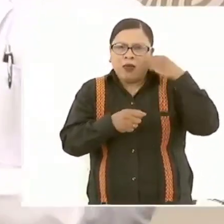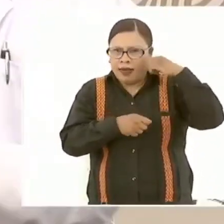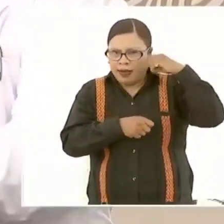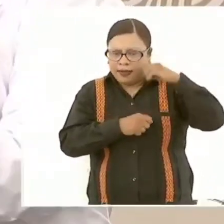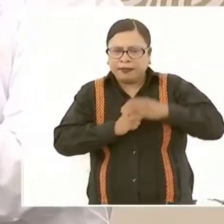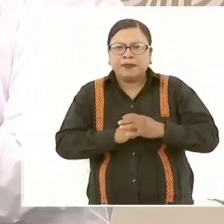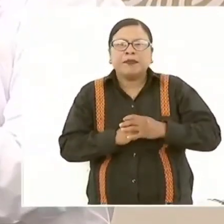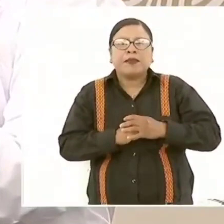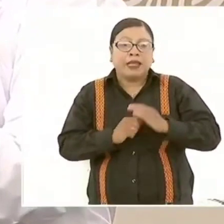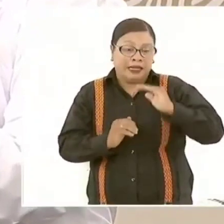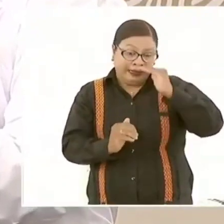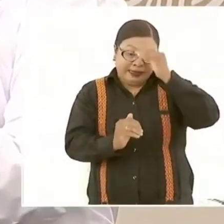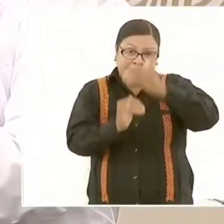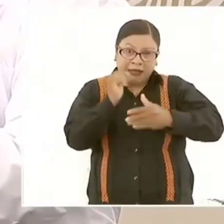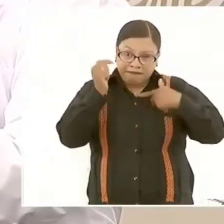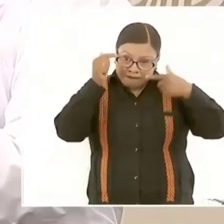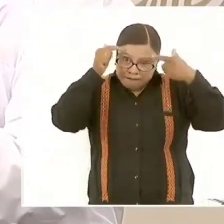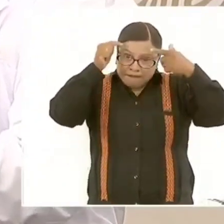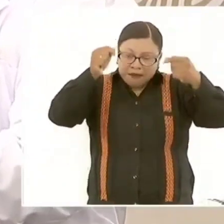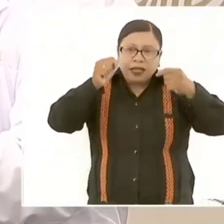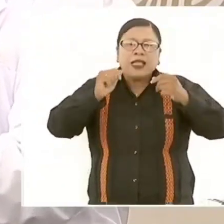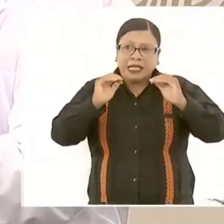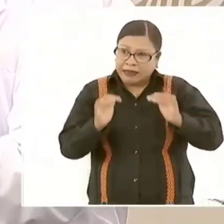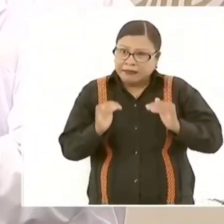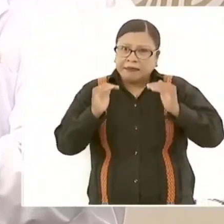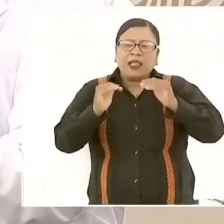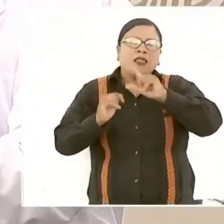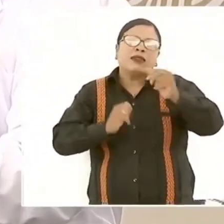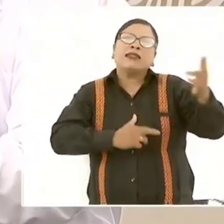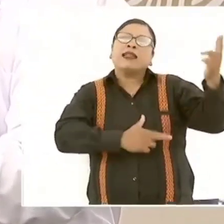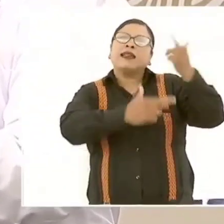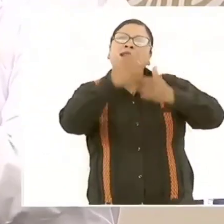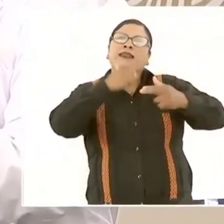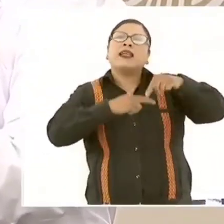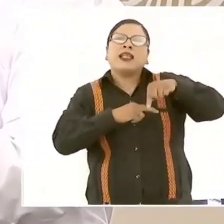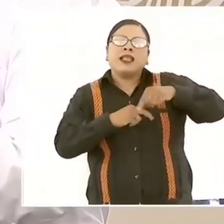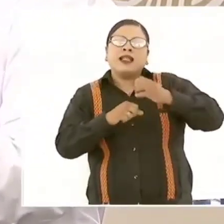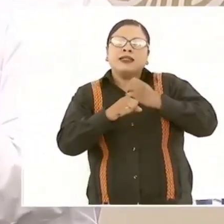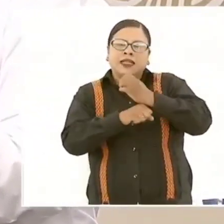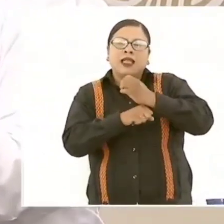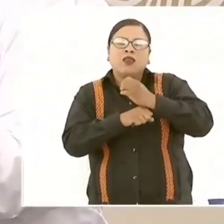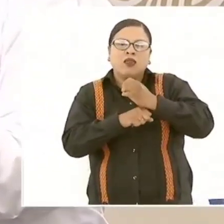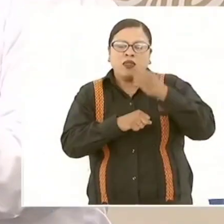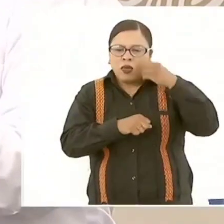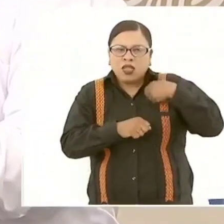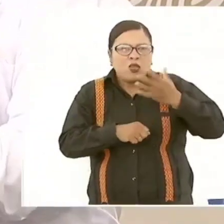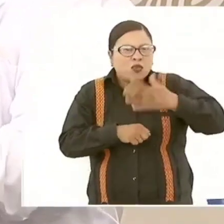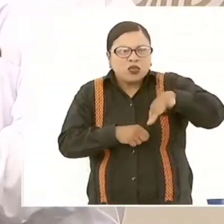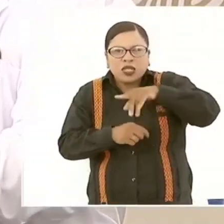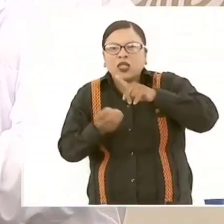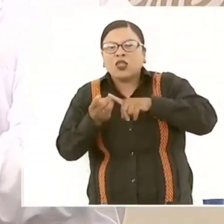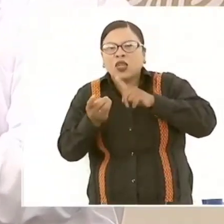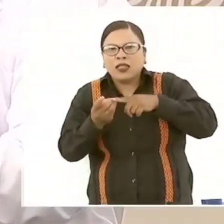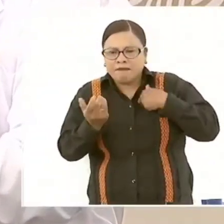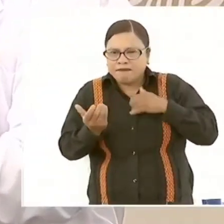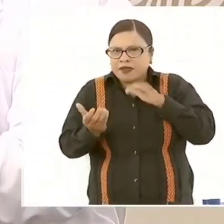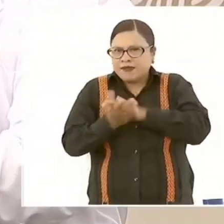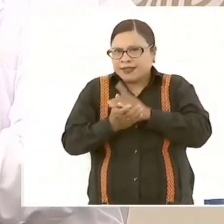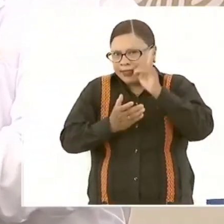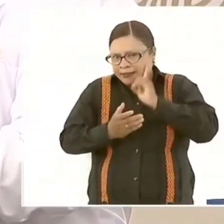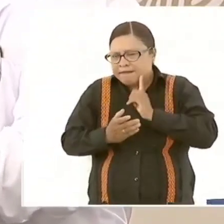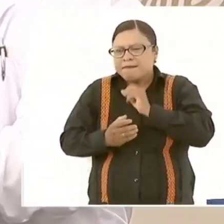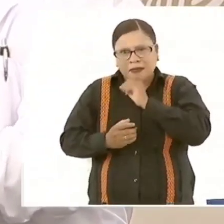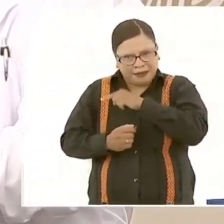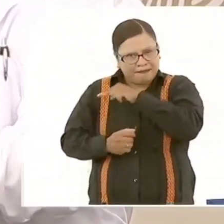vez concluidos mis estudios de posgrado, retorné a nuestro bello estado y busqué inicialmente trabajo al lado de mi esposa, que también es